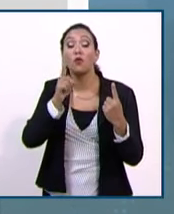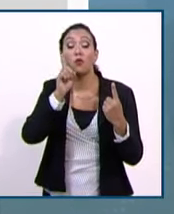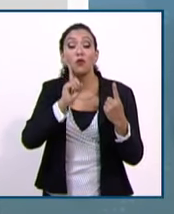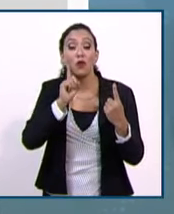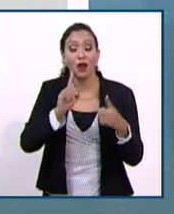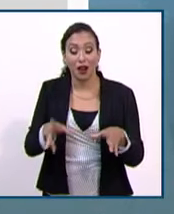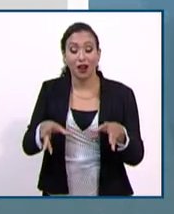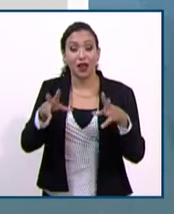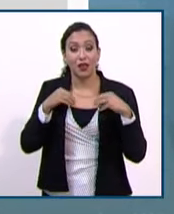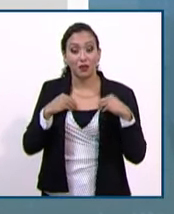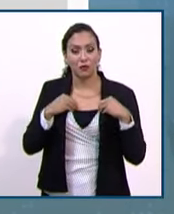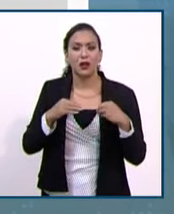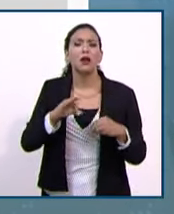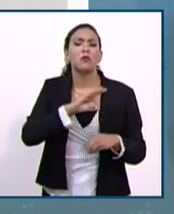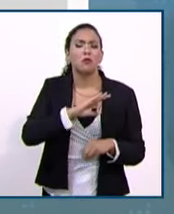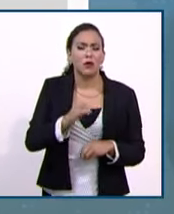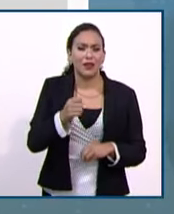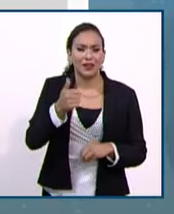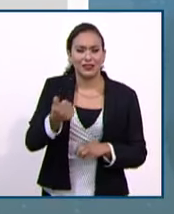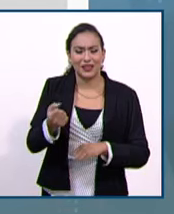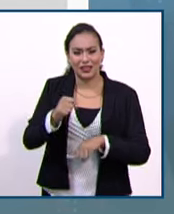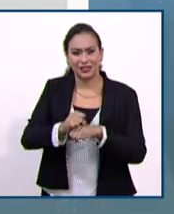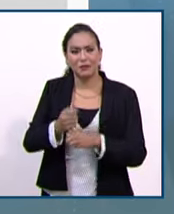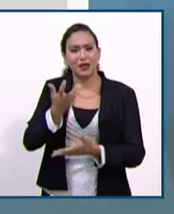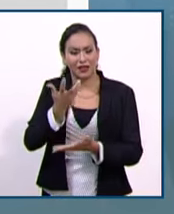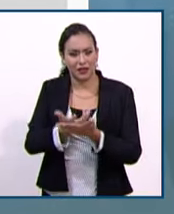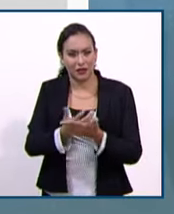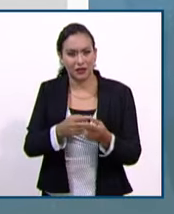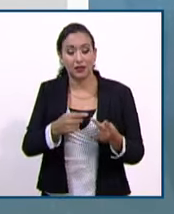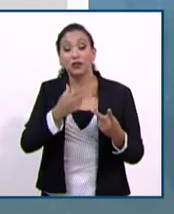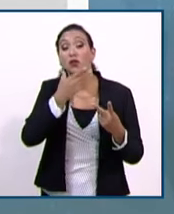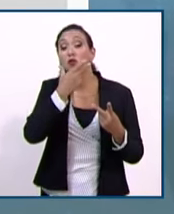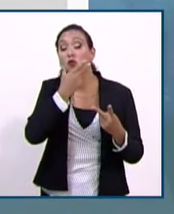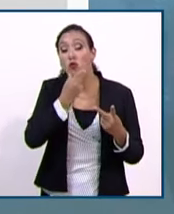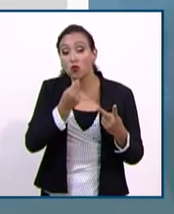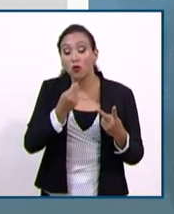derecho a 6 semanas de descanso y si un hombre adopta, tiene derecho a